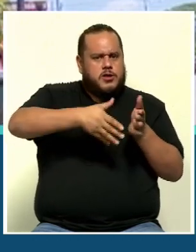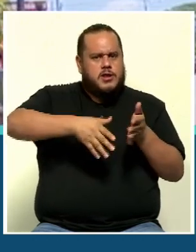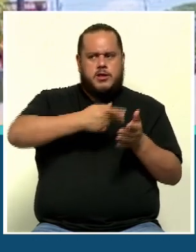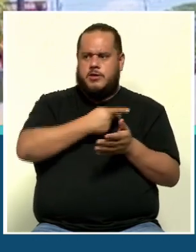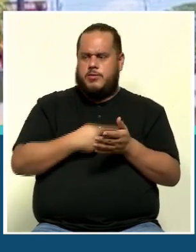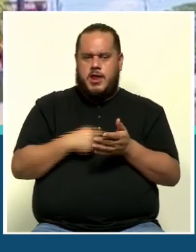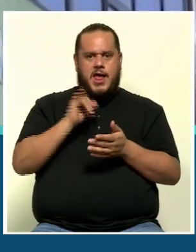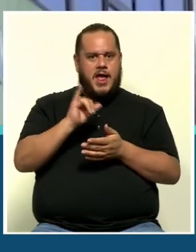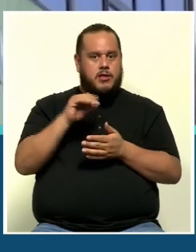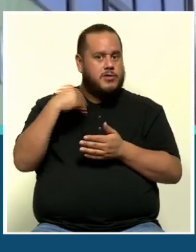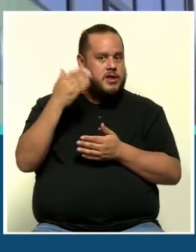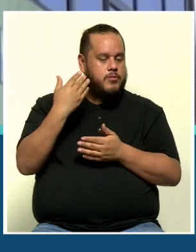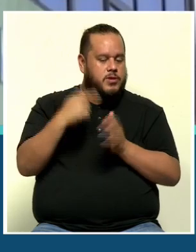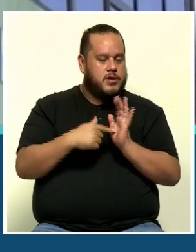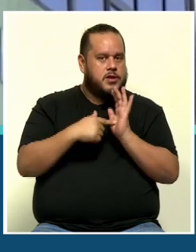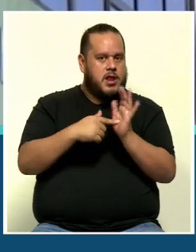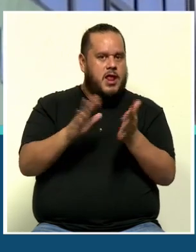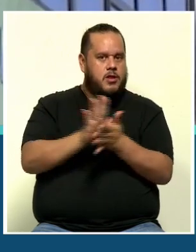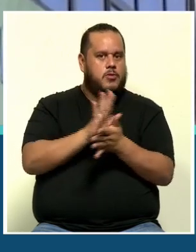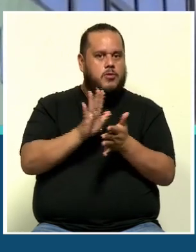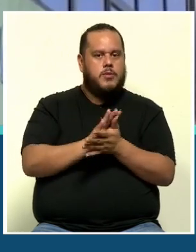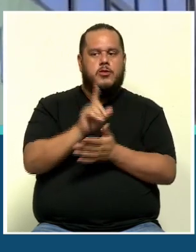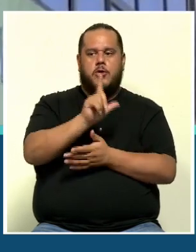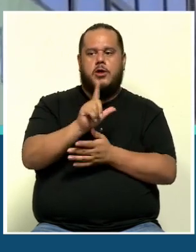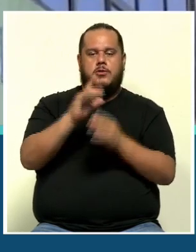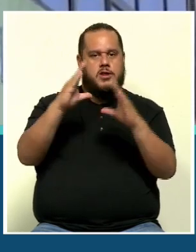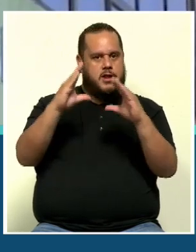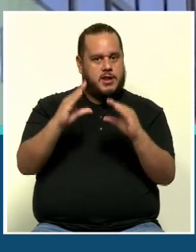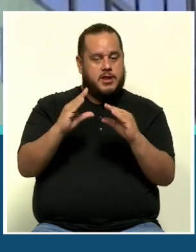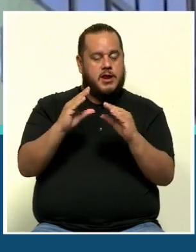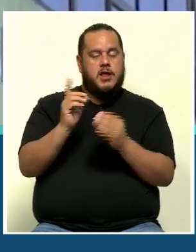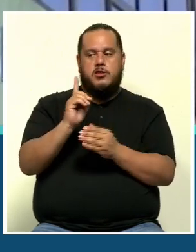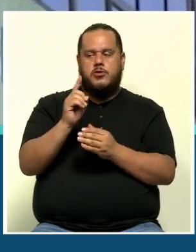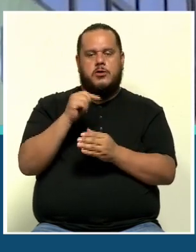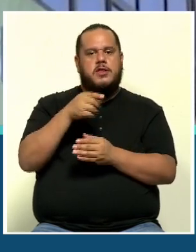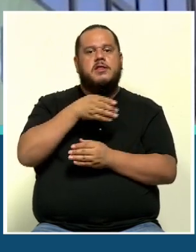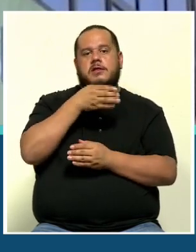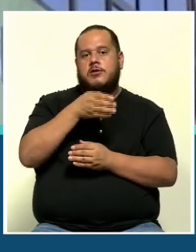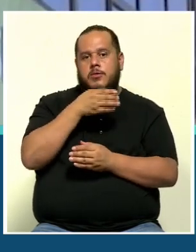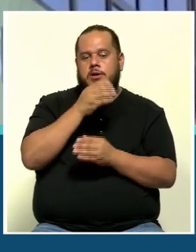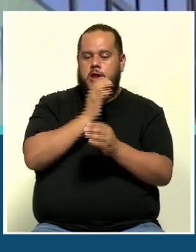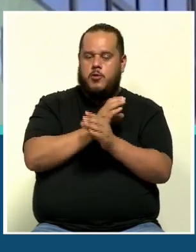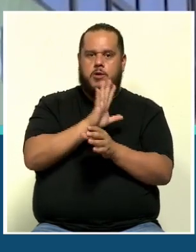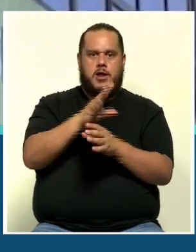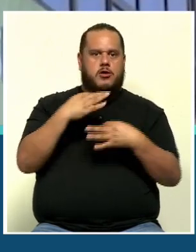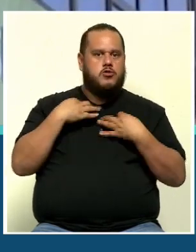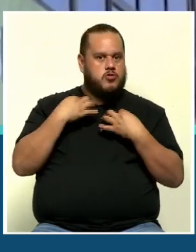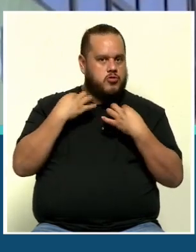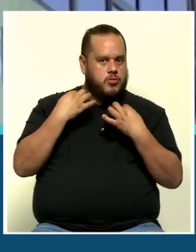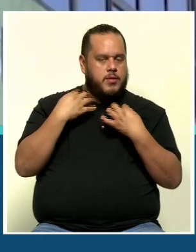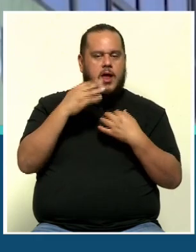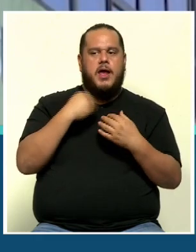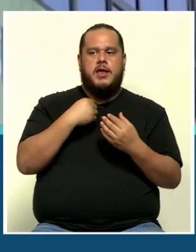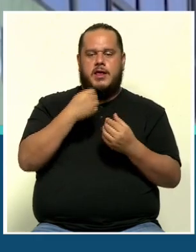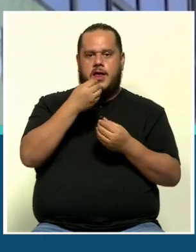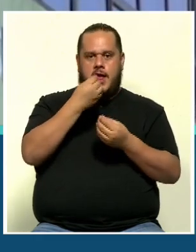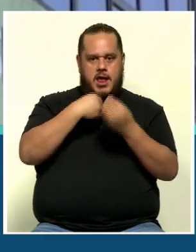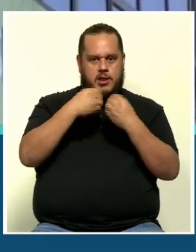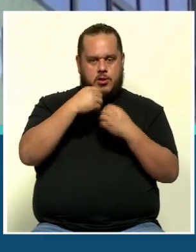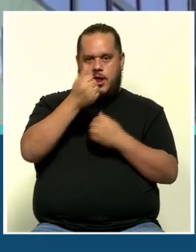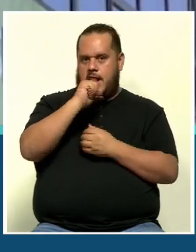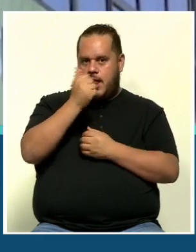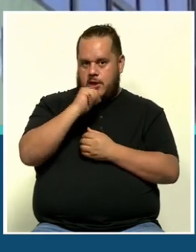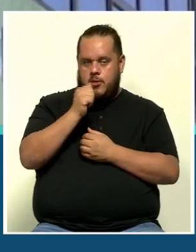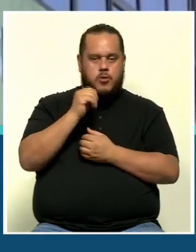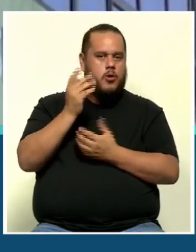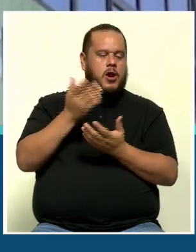Esto luego de que se diera a conocer el documento el lunes en la tarde, en el cual se recomienda cuidar su vestimenta y el consumo de alcohol durante su